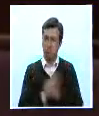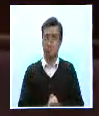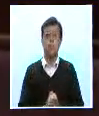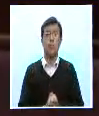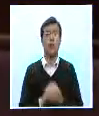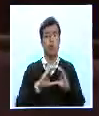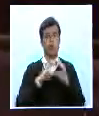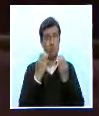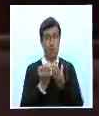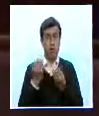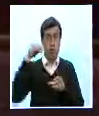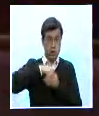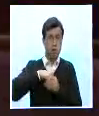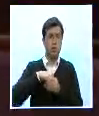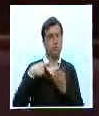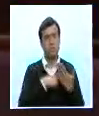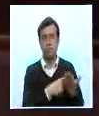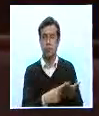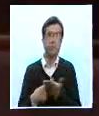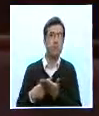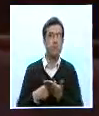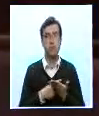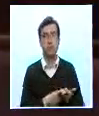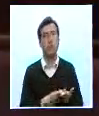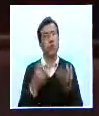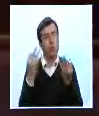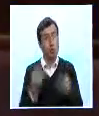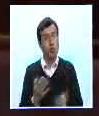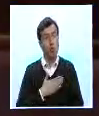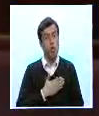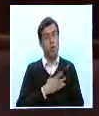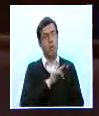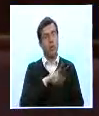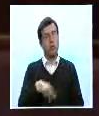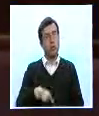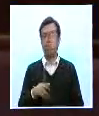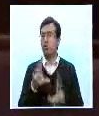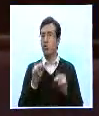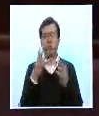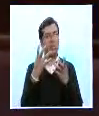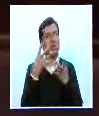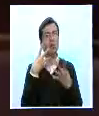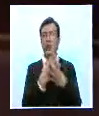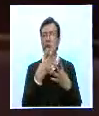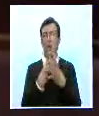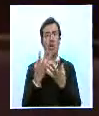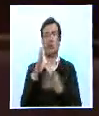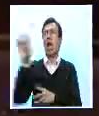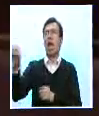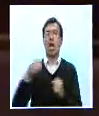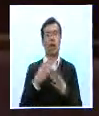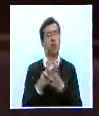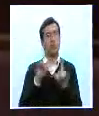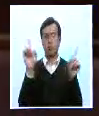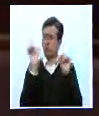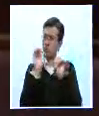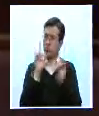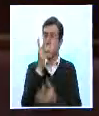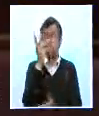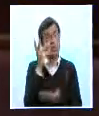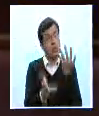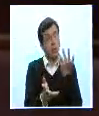comisión tuvimos un debate arduo intenso incluso personalmente yo estoy en contra de la privación de libertad y es muy